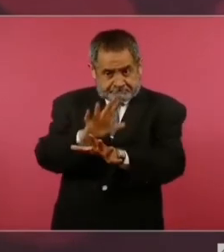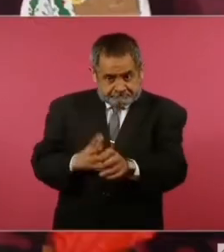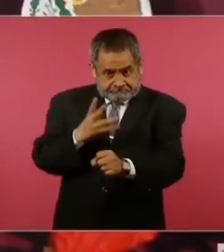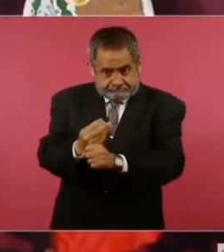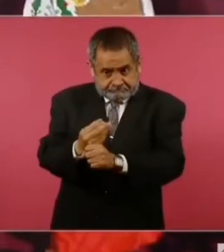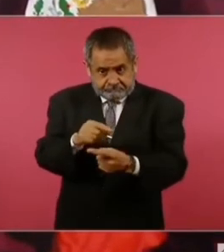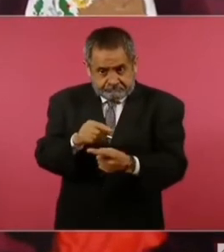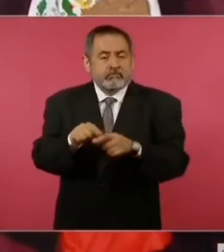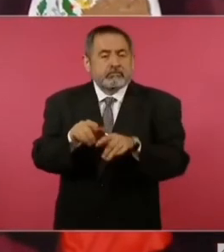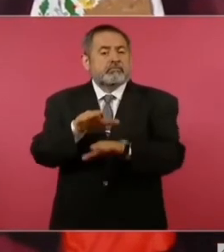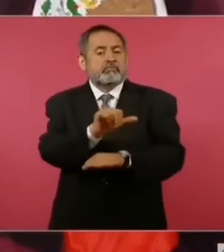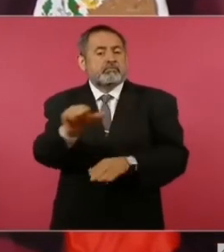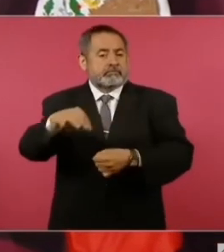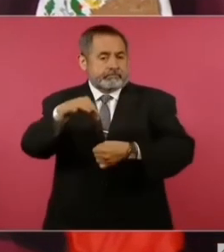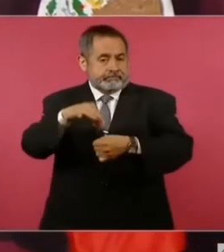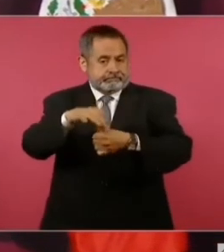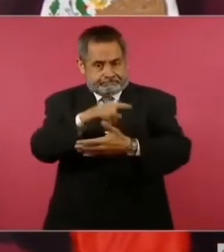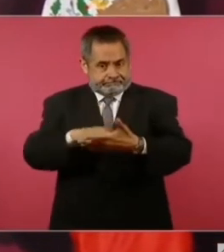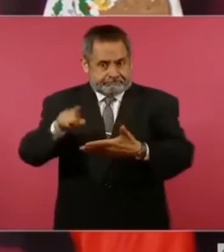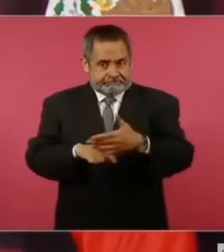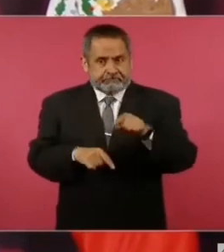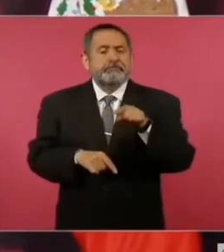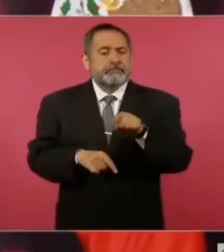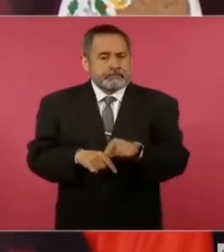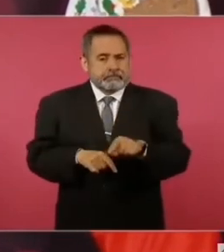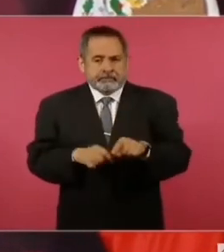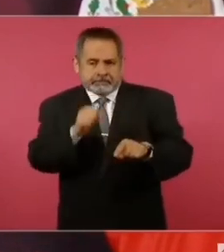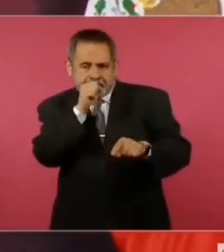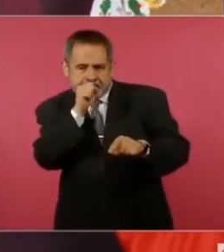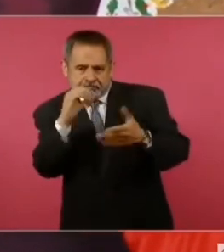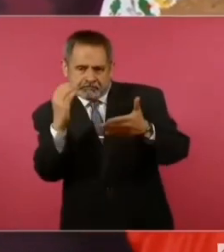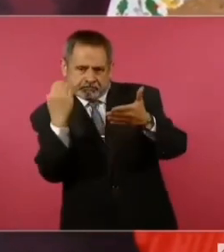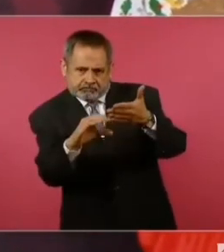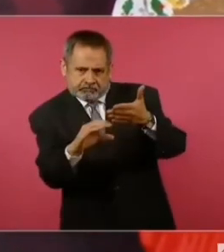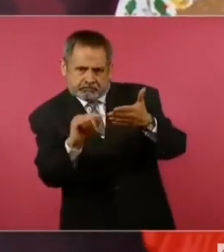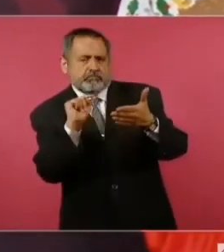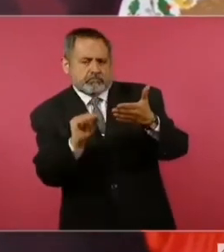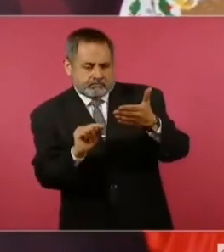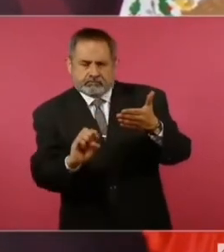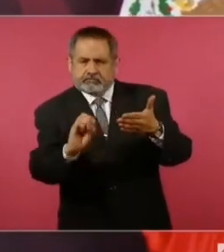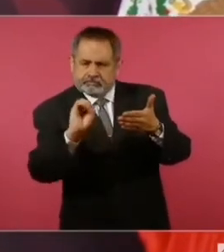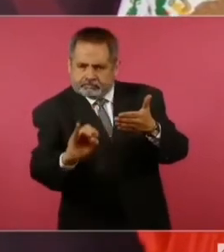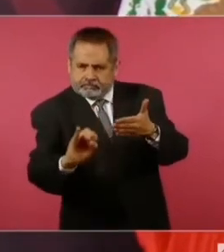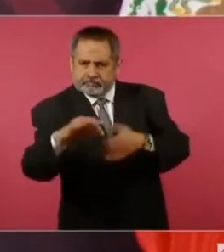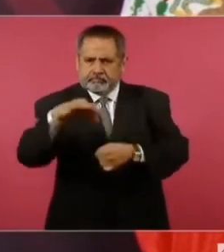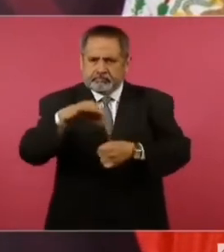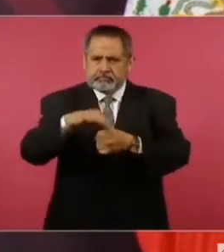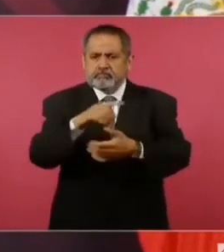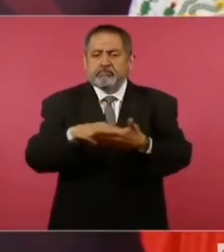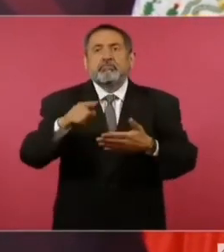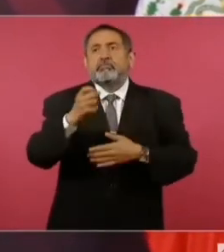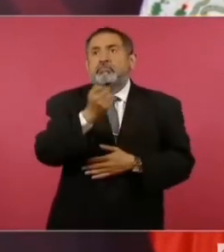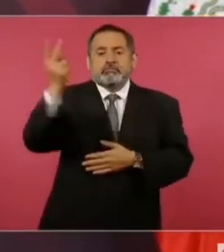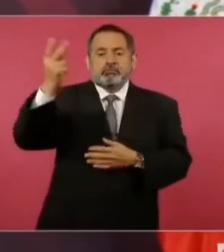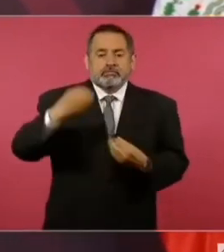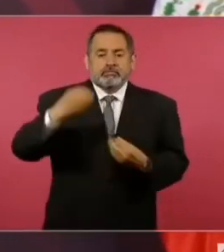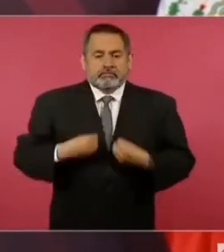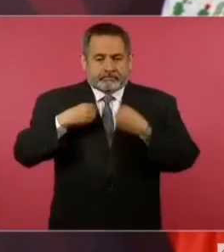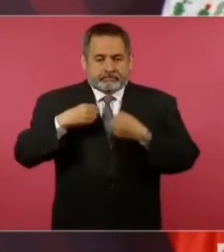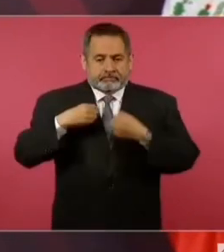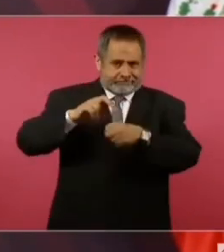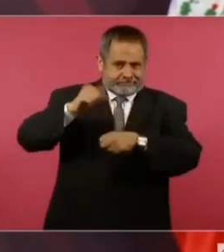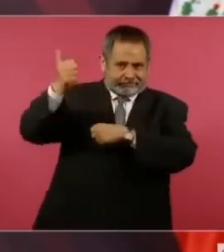en lo electoral que contempla un apartado para garantizar el voto de los mexicanos en el extranjero.